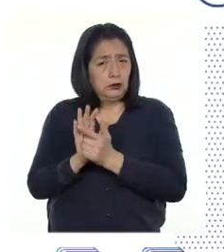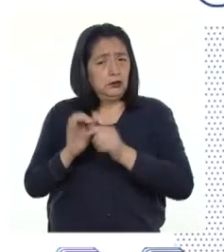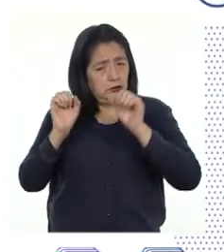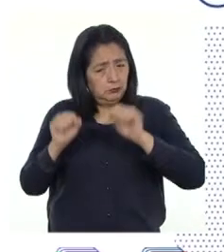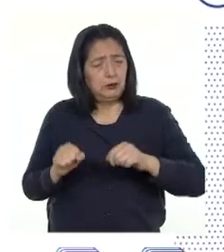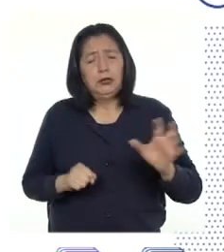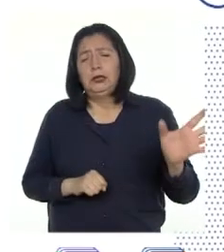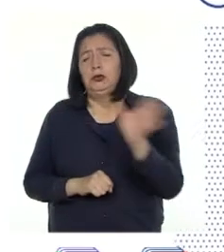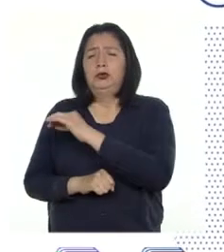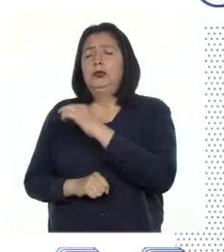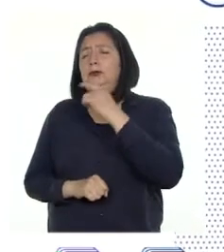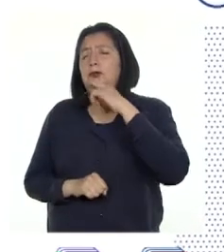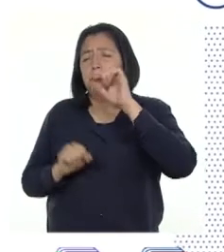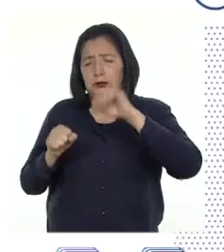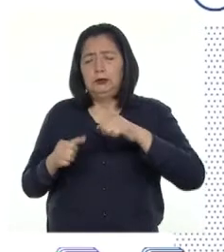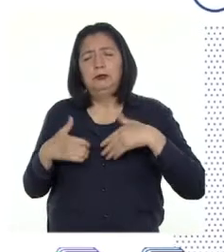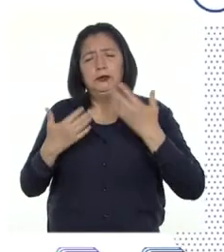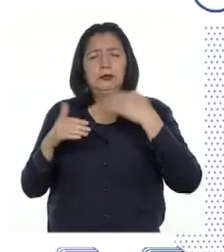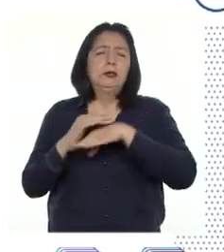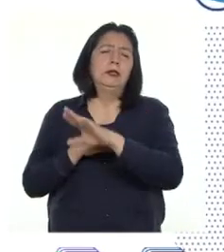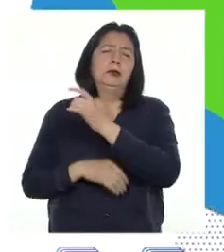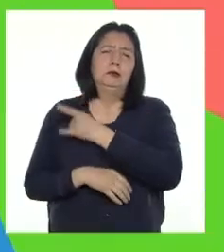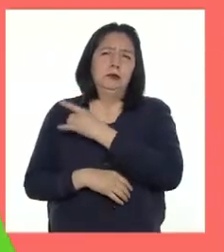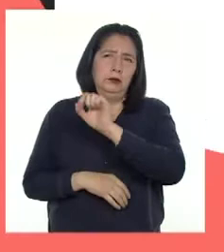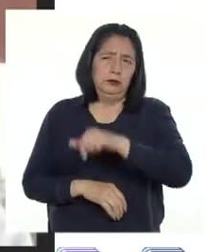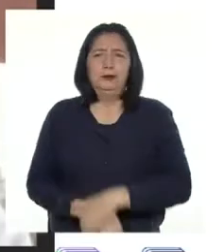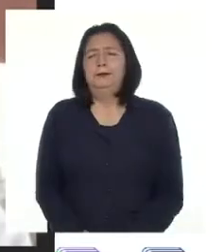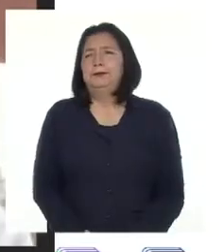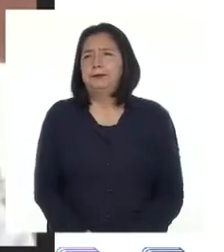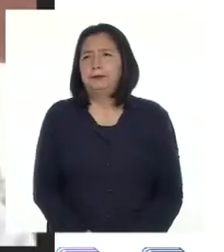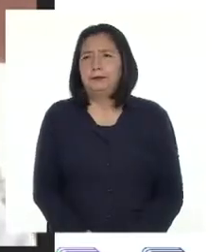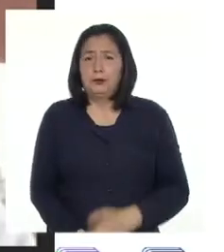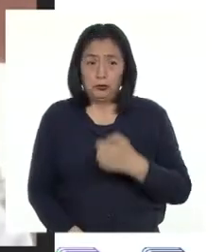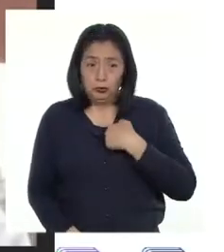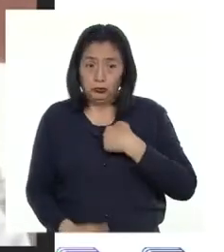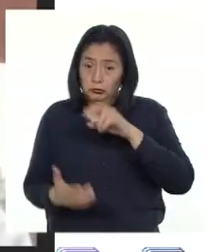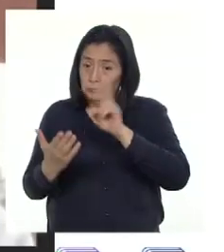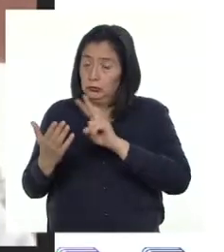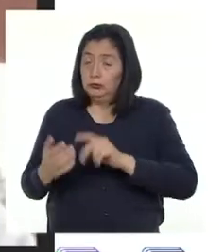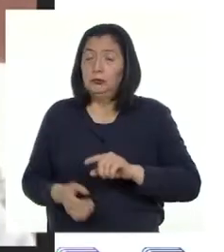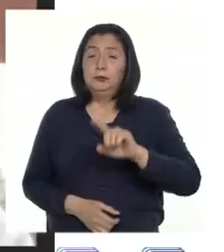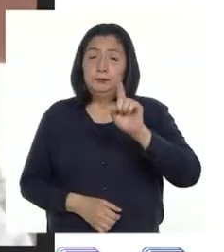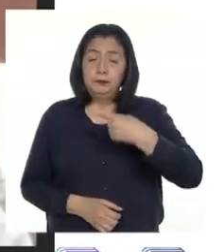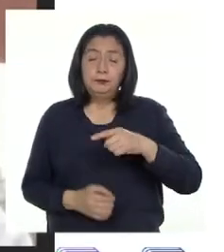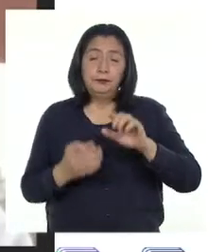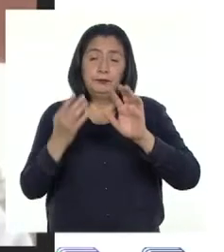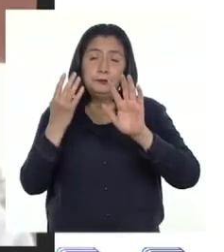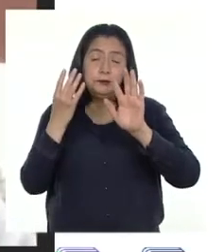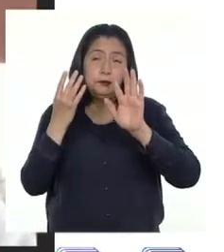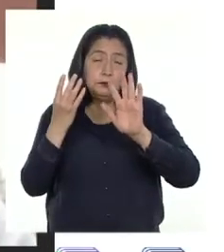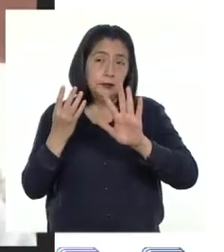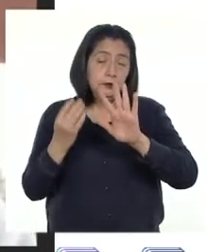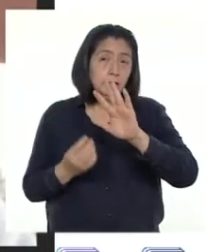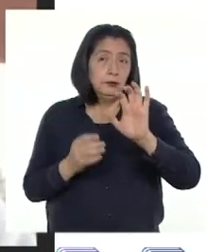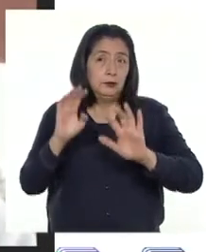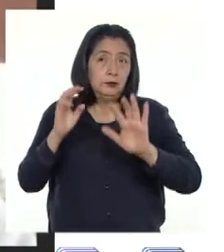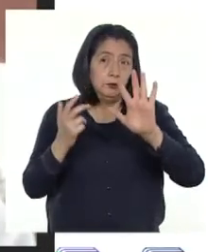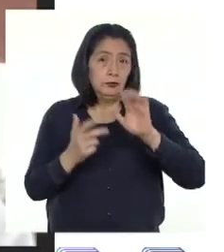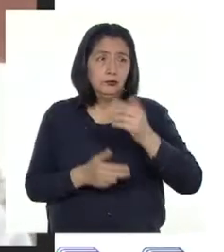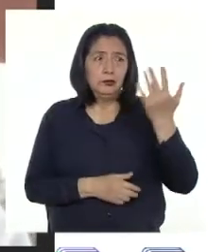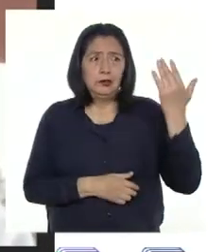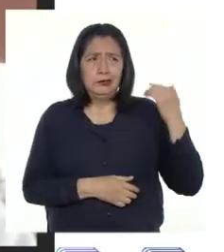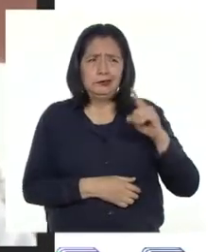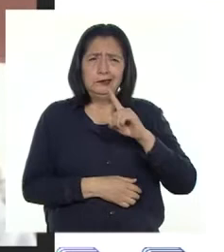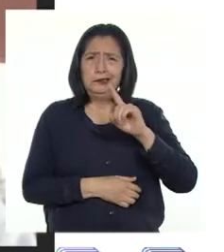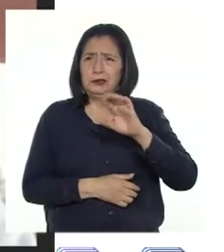a todas las mujeres de ir a la universidad. Yo leí que en 1918, o sea, hace 112